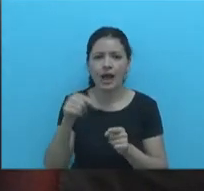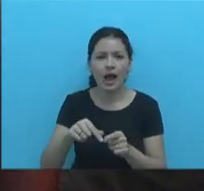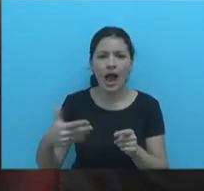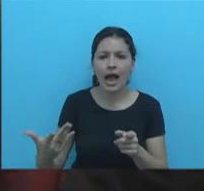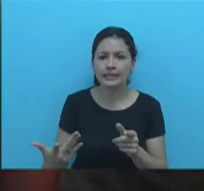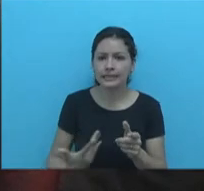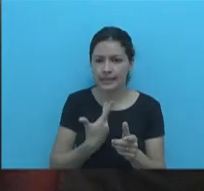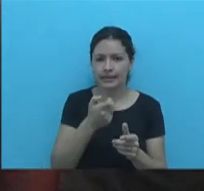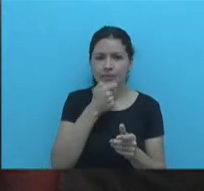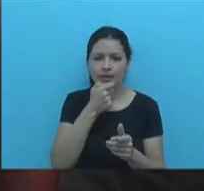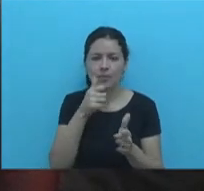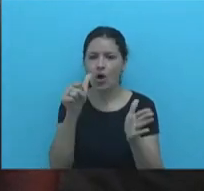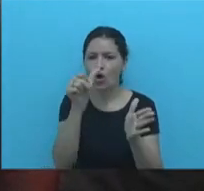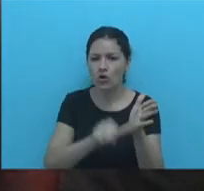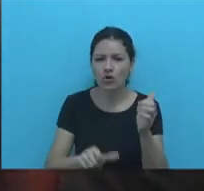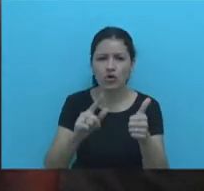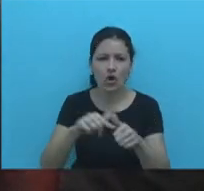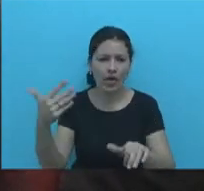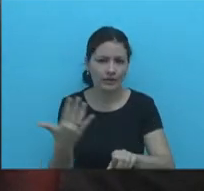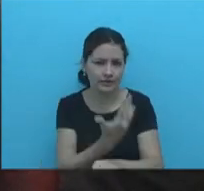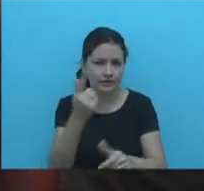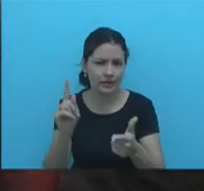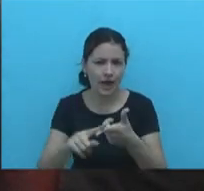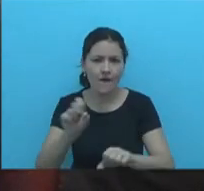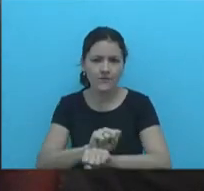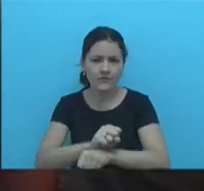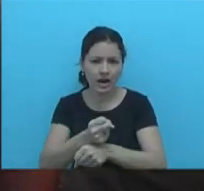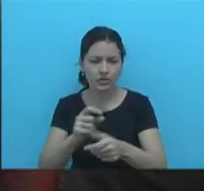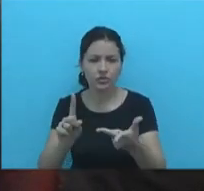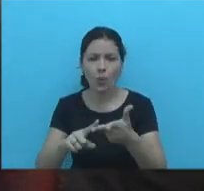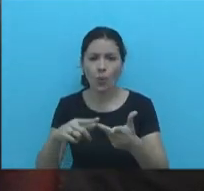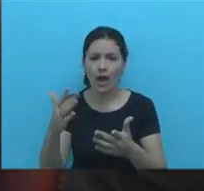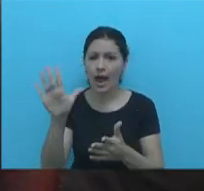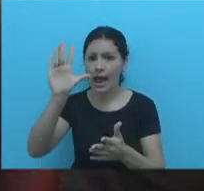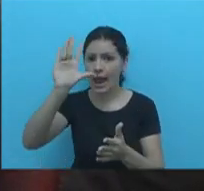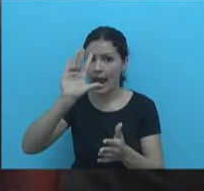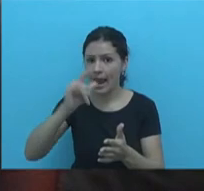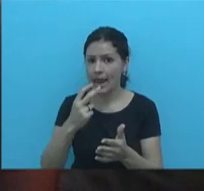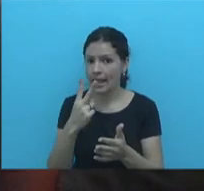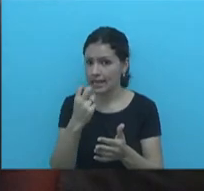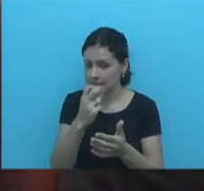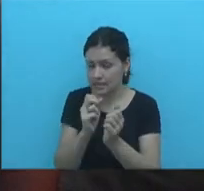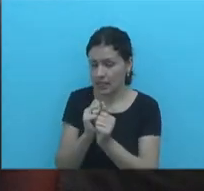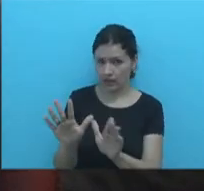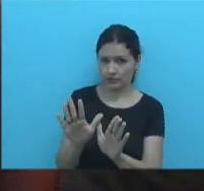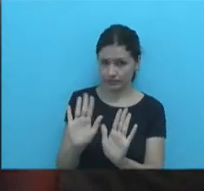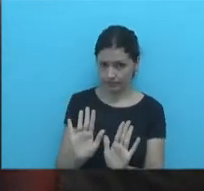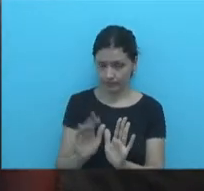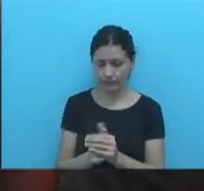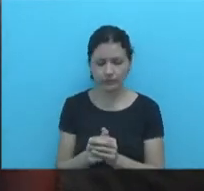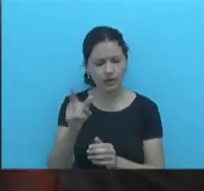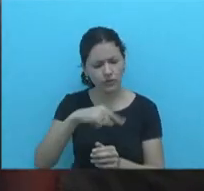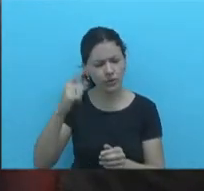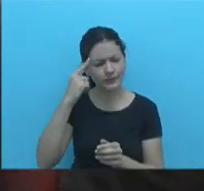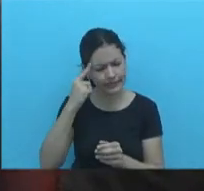ejemplo, cortes, quemaduras, escoriaciones, fracturas, choques eléctricos. Analizando estas situaciones,